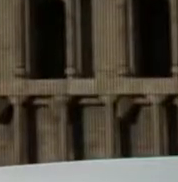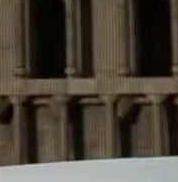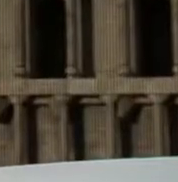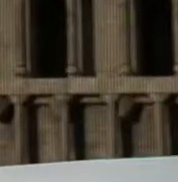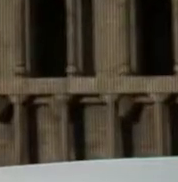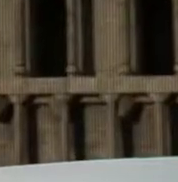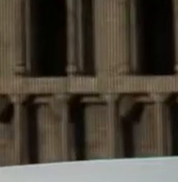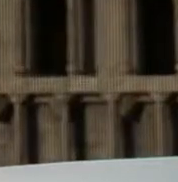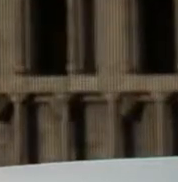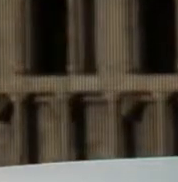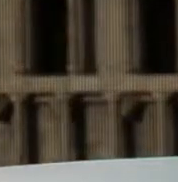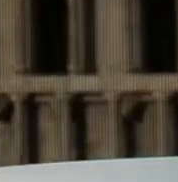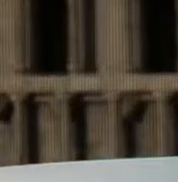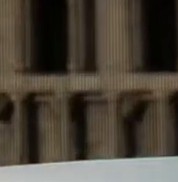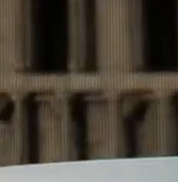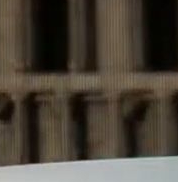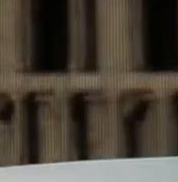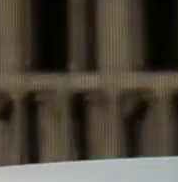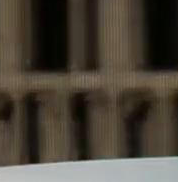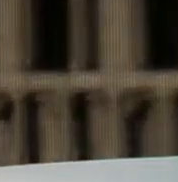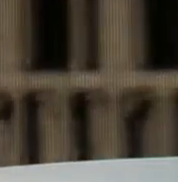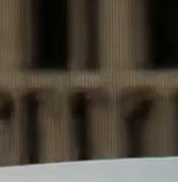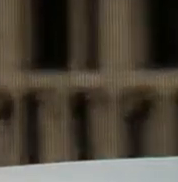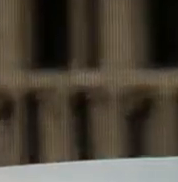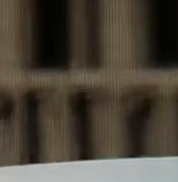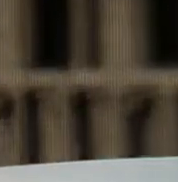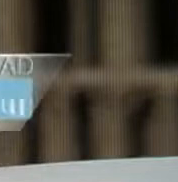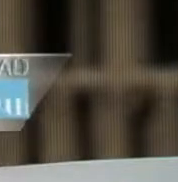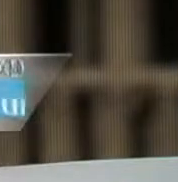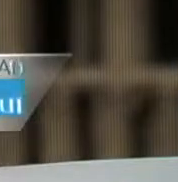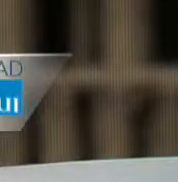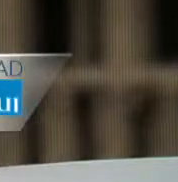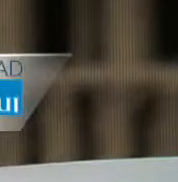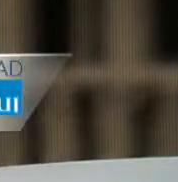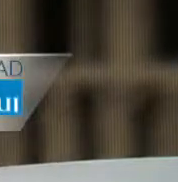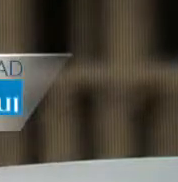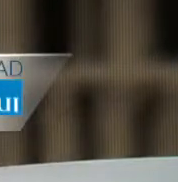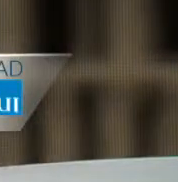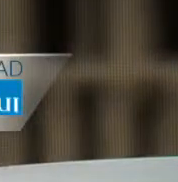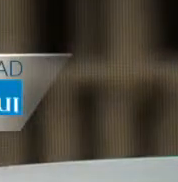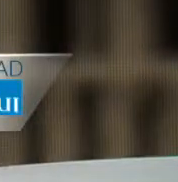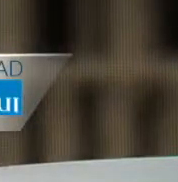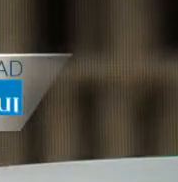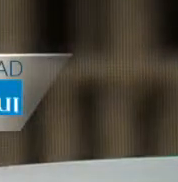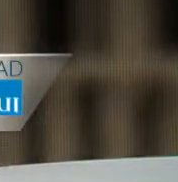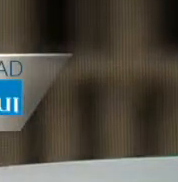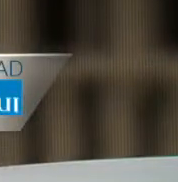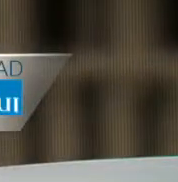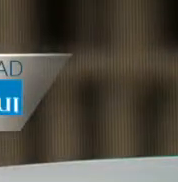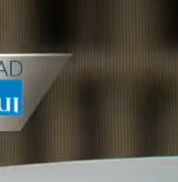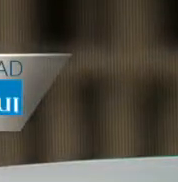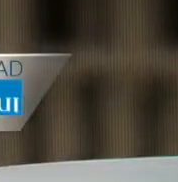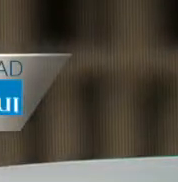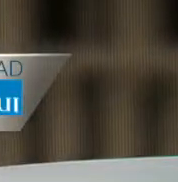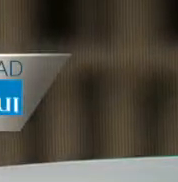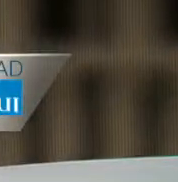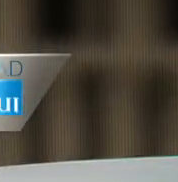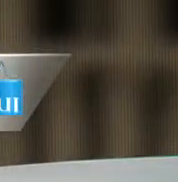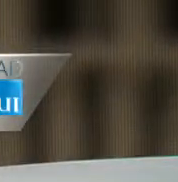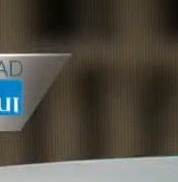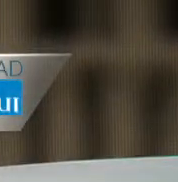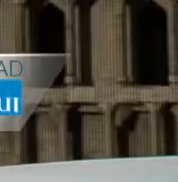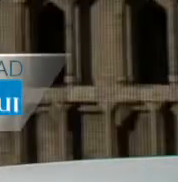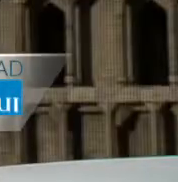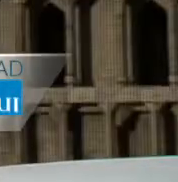momento. El Big Ben está en TV Azteca, en tu casa. Ayudemos a Skinny Welsh y a Scarlett a llegar a la meta. Y recuerda